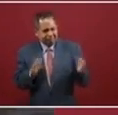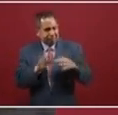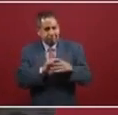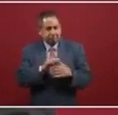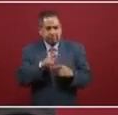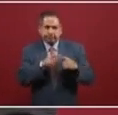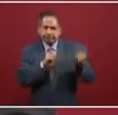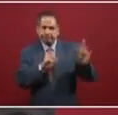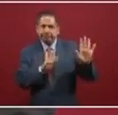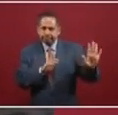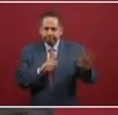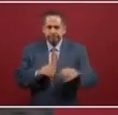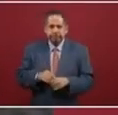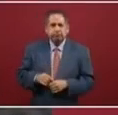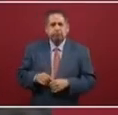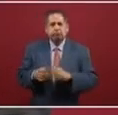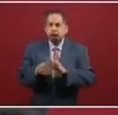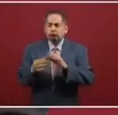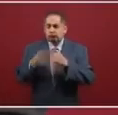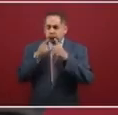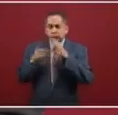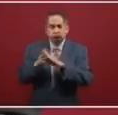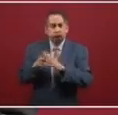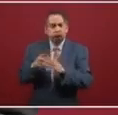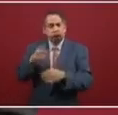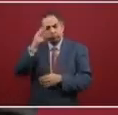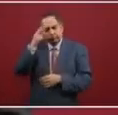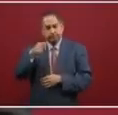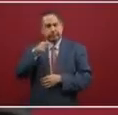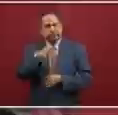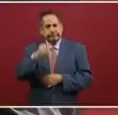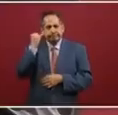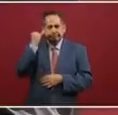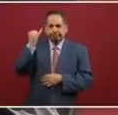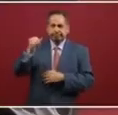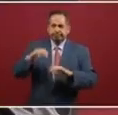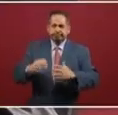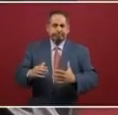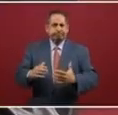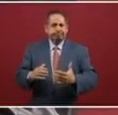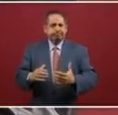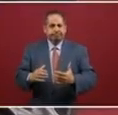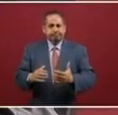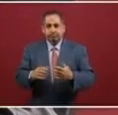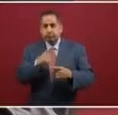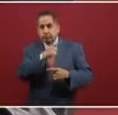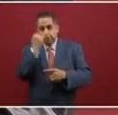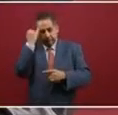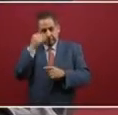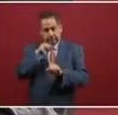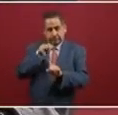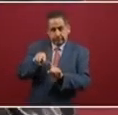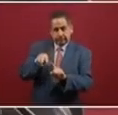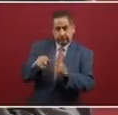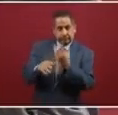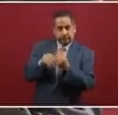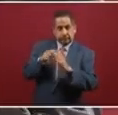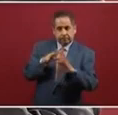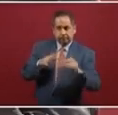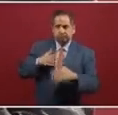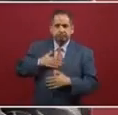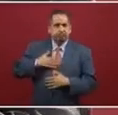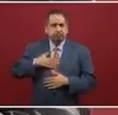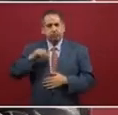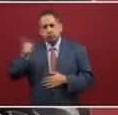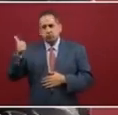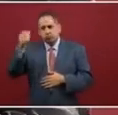Aquí la complejidad es que tenemos que coexistir con un país que tiene una idea sobre la migración y nosotros tenemos